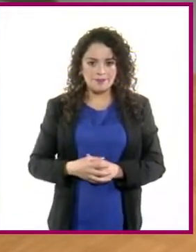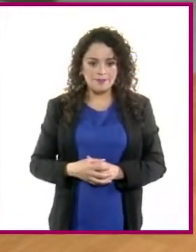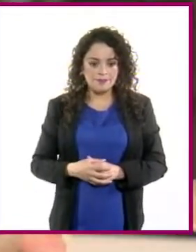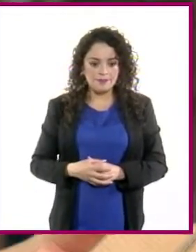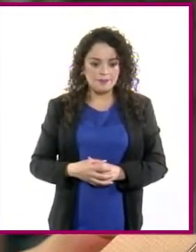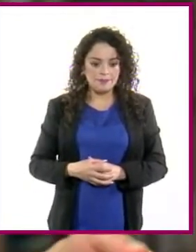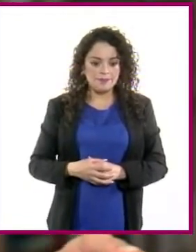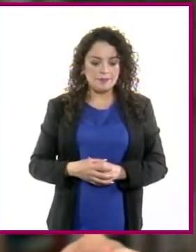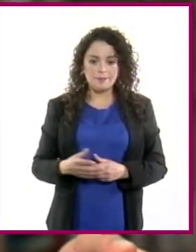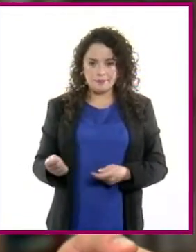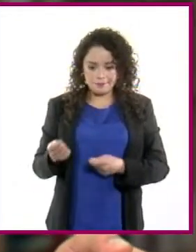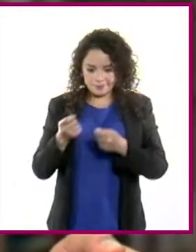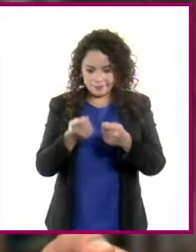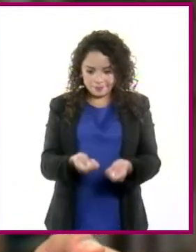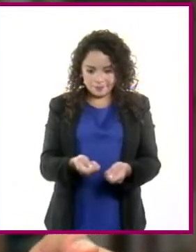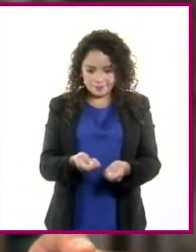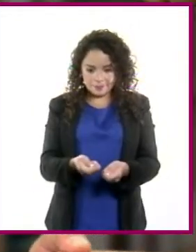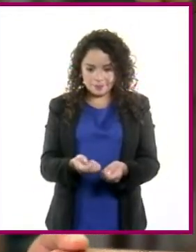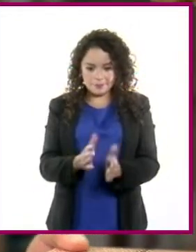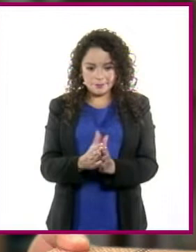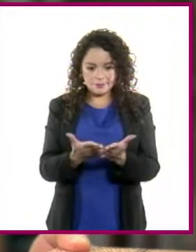Aquí tiene. Gracias.